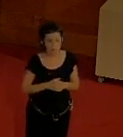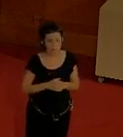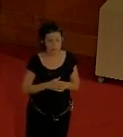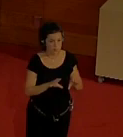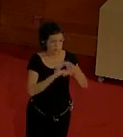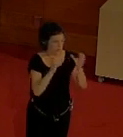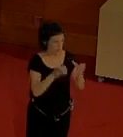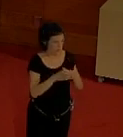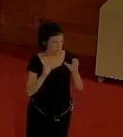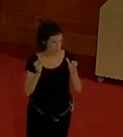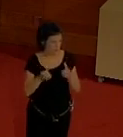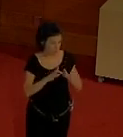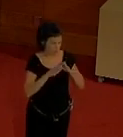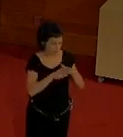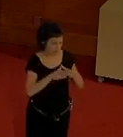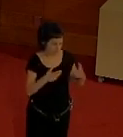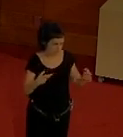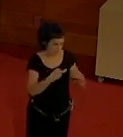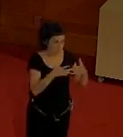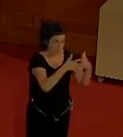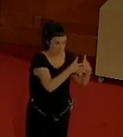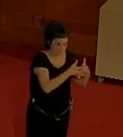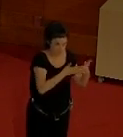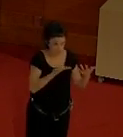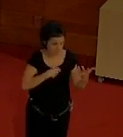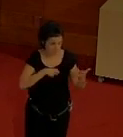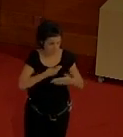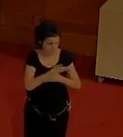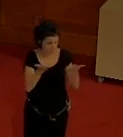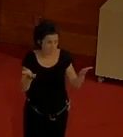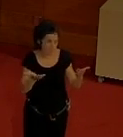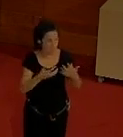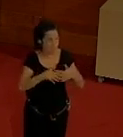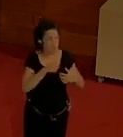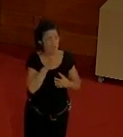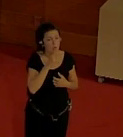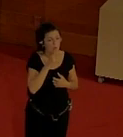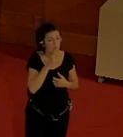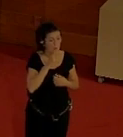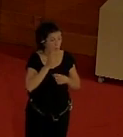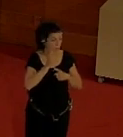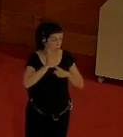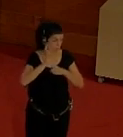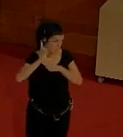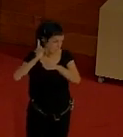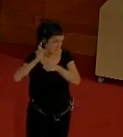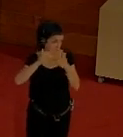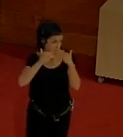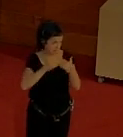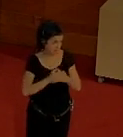de combate naval estadounidense y los de España y los de cualquier otro sitio con satélites por lo tanto